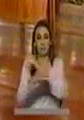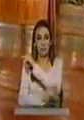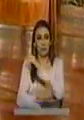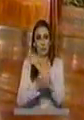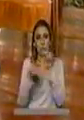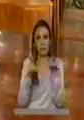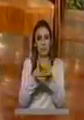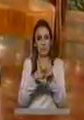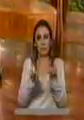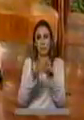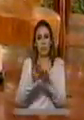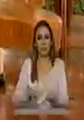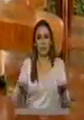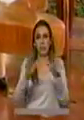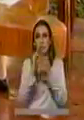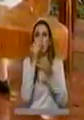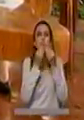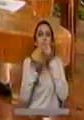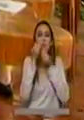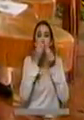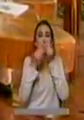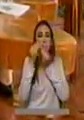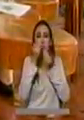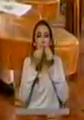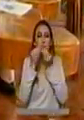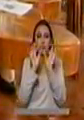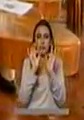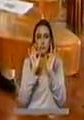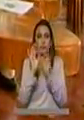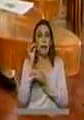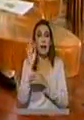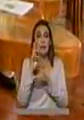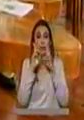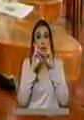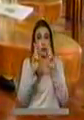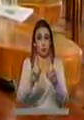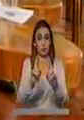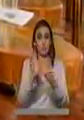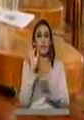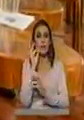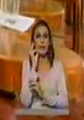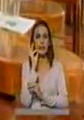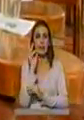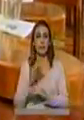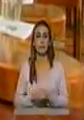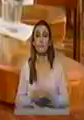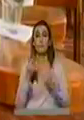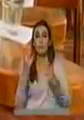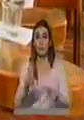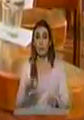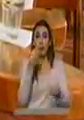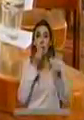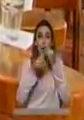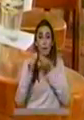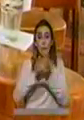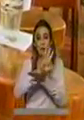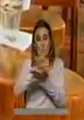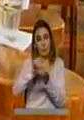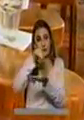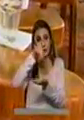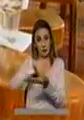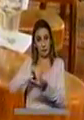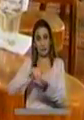que su gastronomía ha sido reconocida a nivel internacional. Ajá. De hecho, la gastronomía manabita, tengo entendido